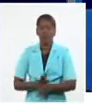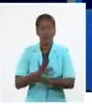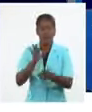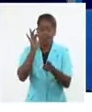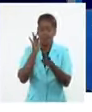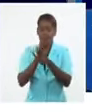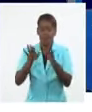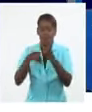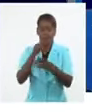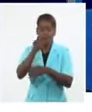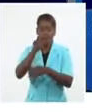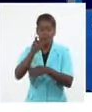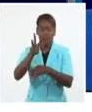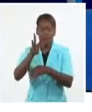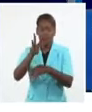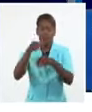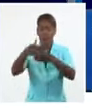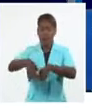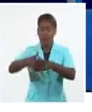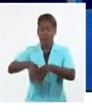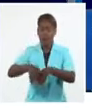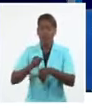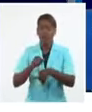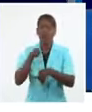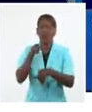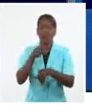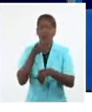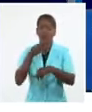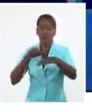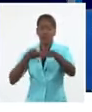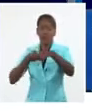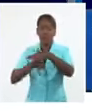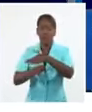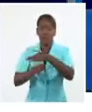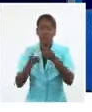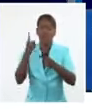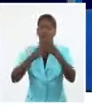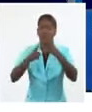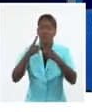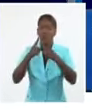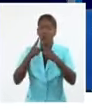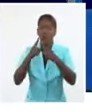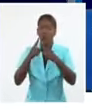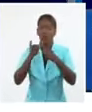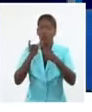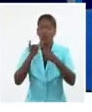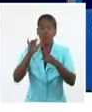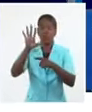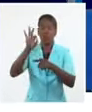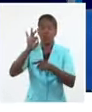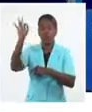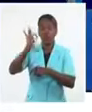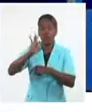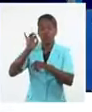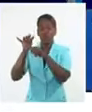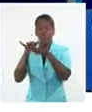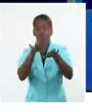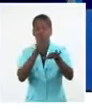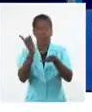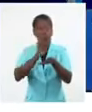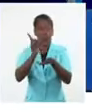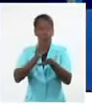23. No va a haber pasaporte porque los cines están a un 50% de la capacidad por las medidas sanitarias, pero ya